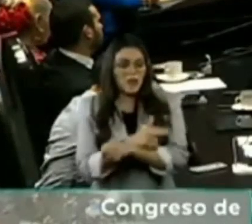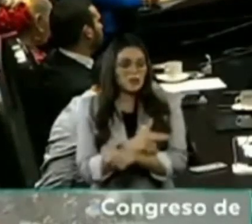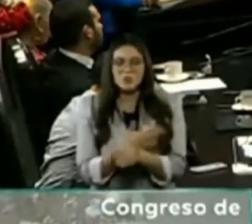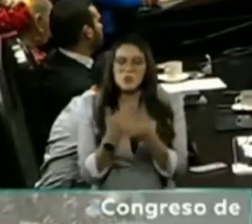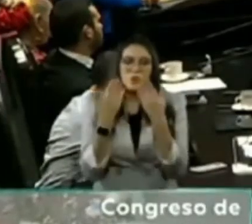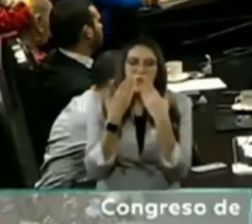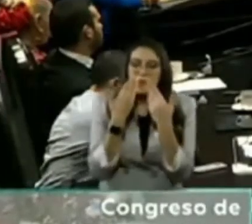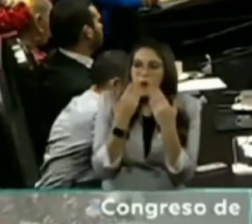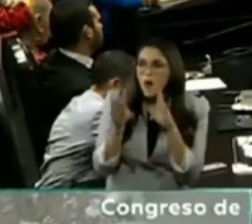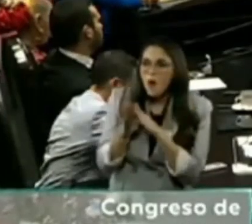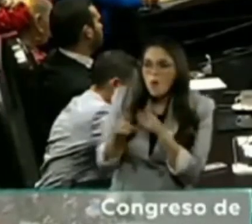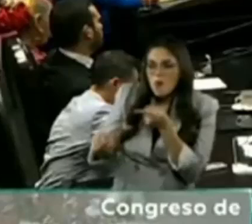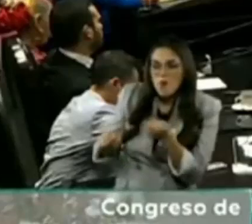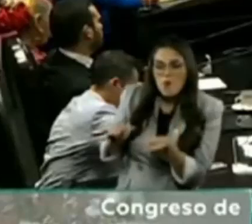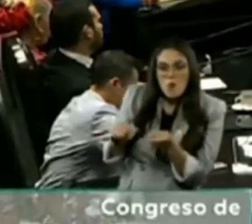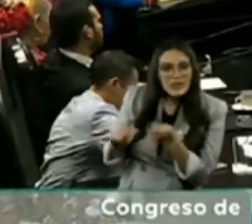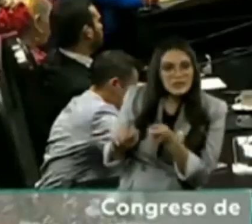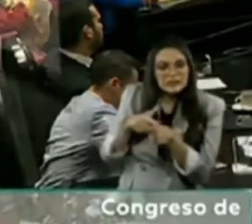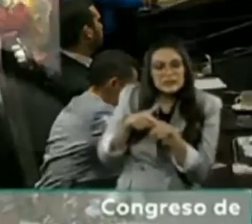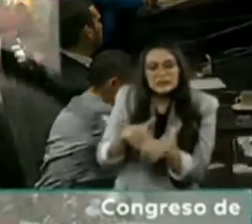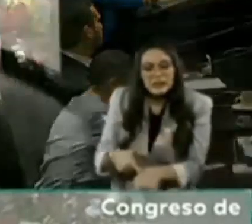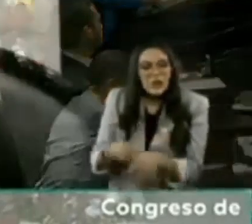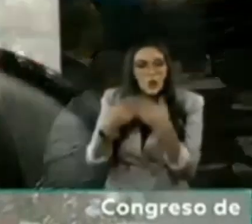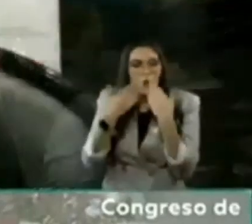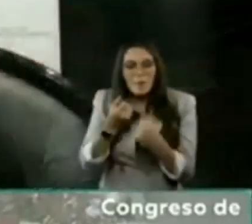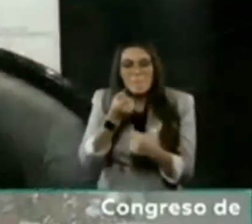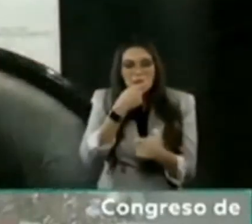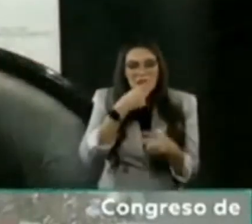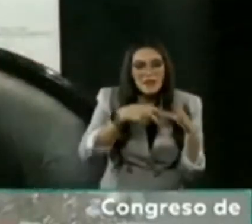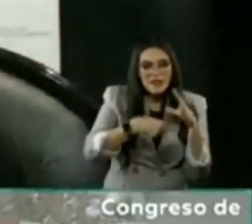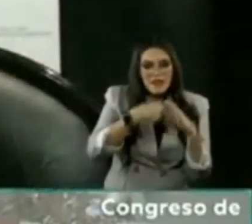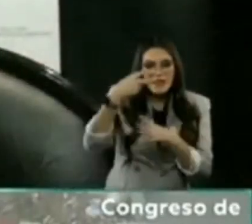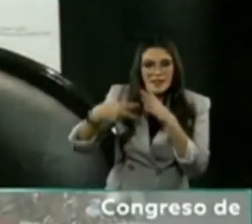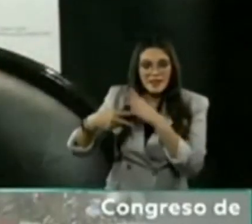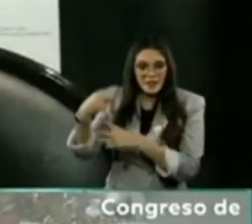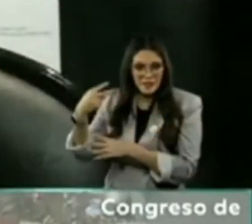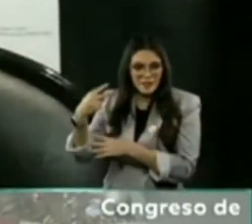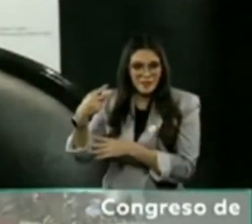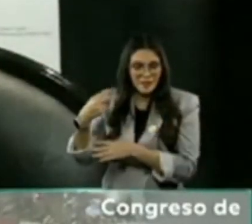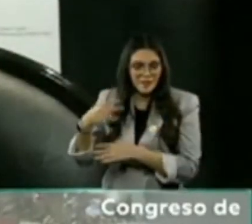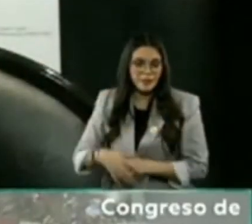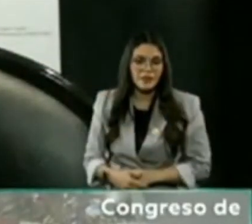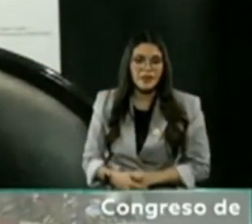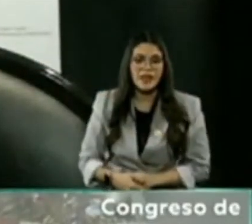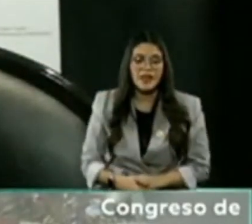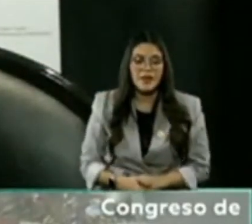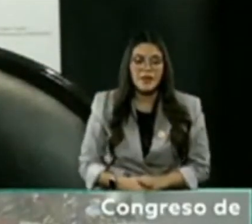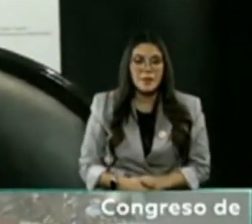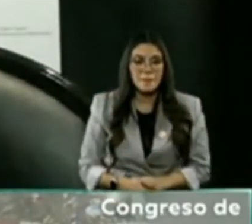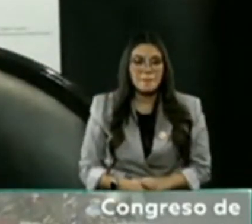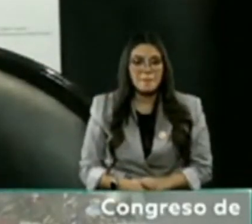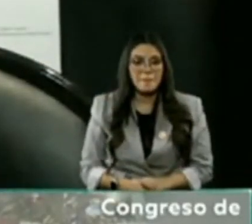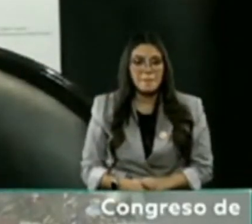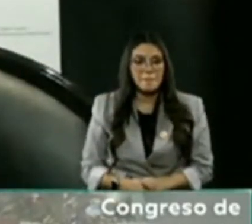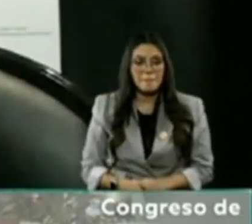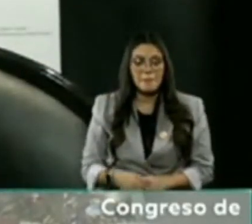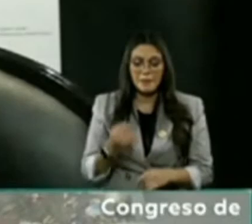si fuera poco, nuestra incipiente democracia se